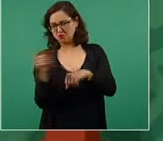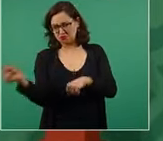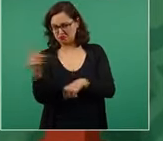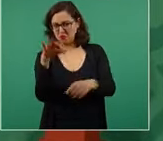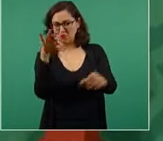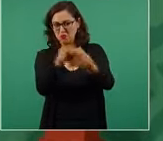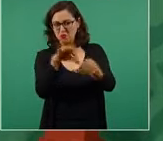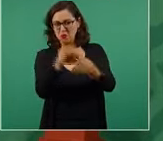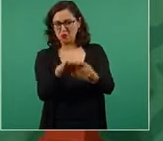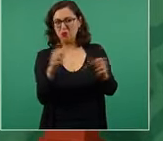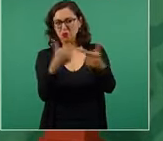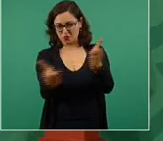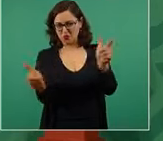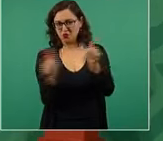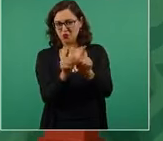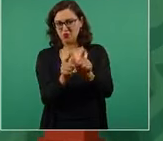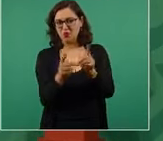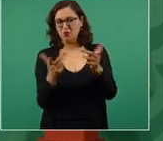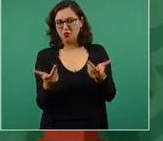del Partido